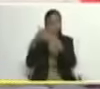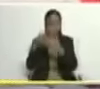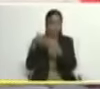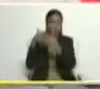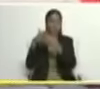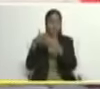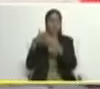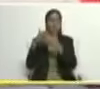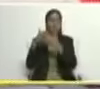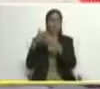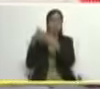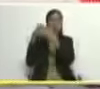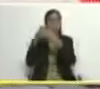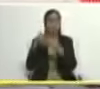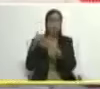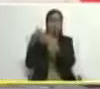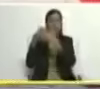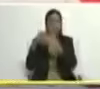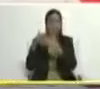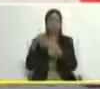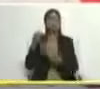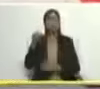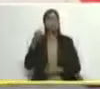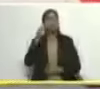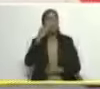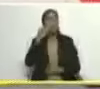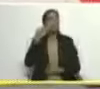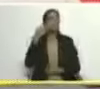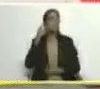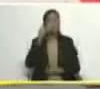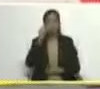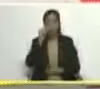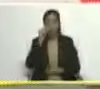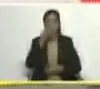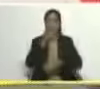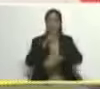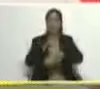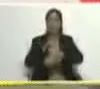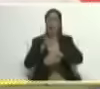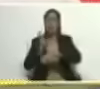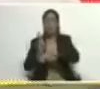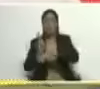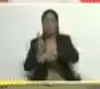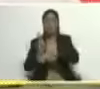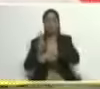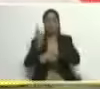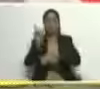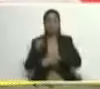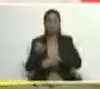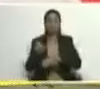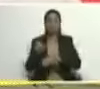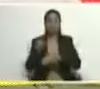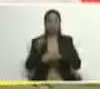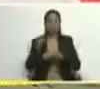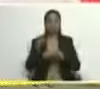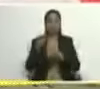puertorriqueño, orgullosamente puertorriqueño, estudioso de la geopolítica. Había que